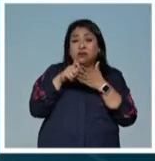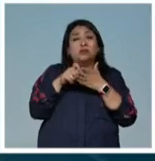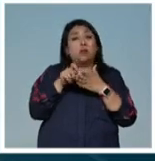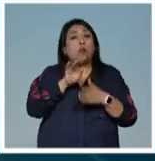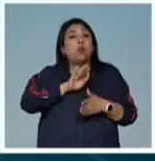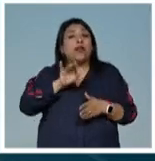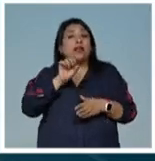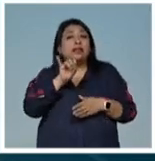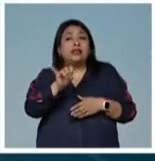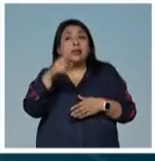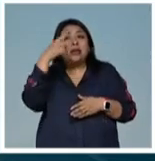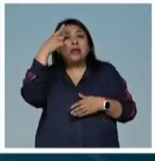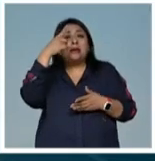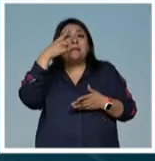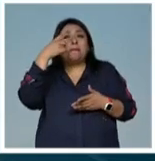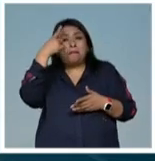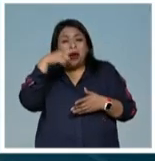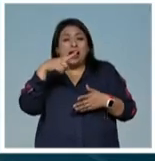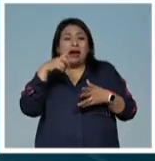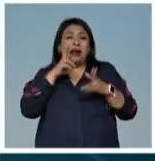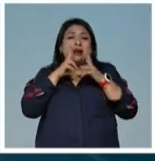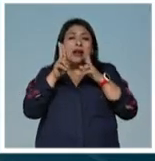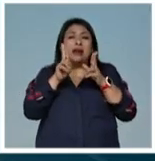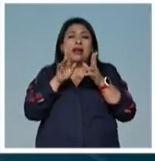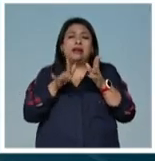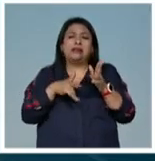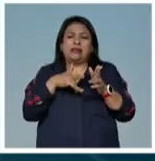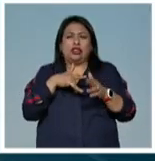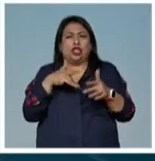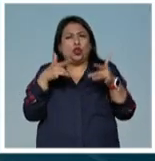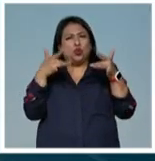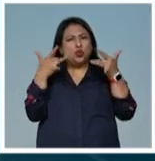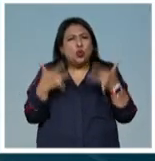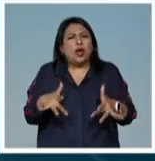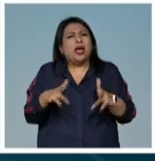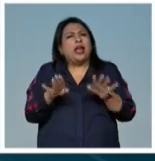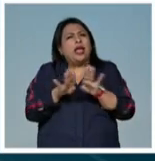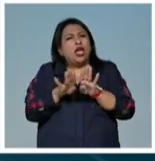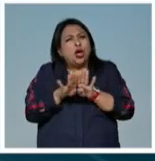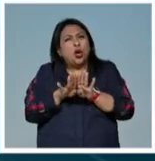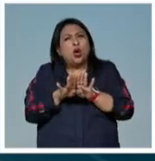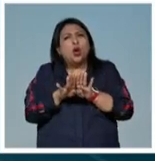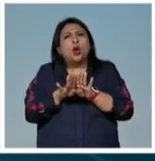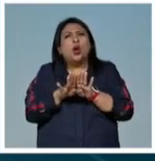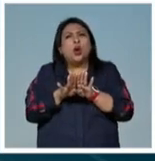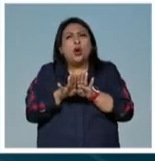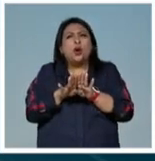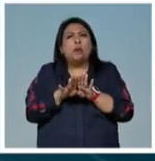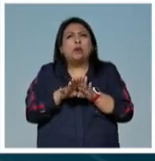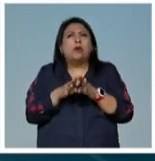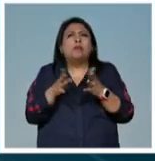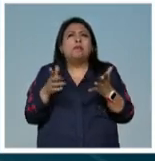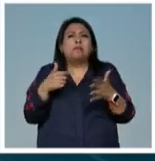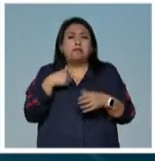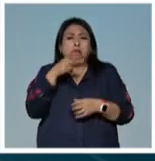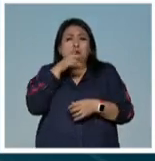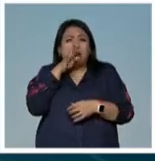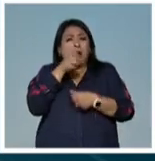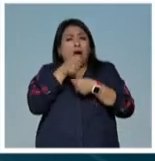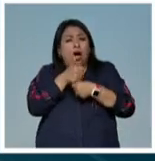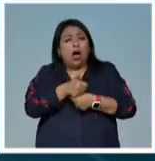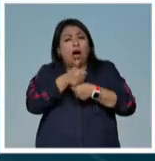preparados para narrar ese dolor de la agonía de nuestros padres,